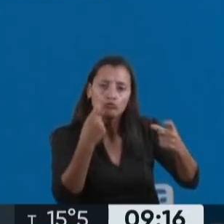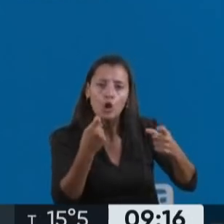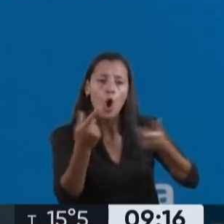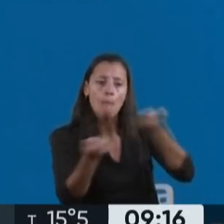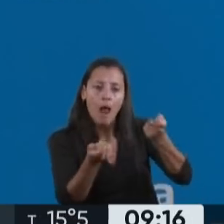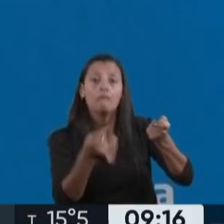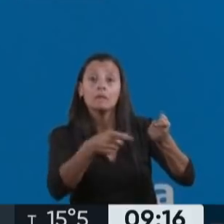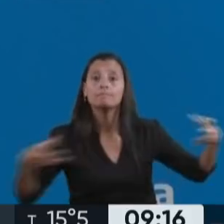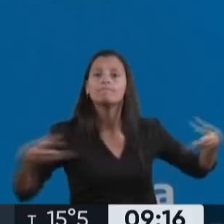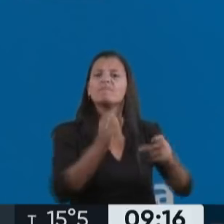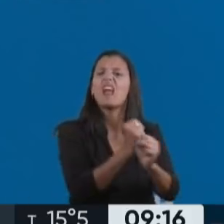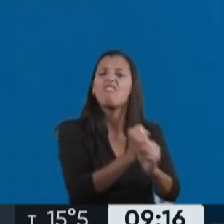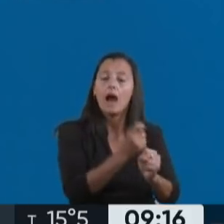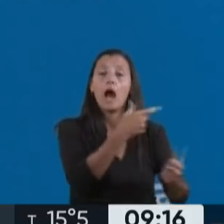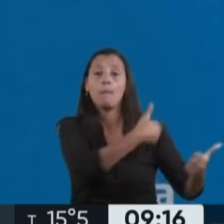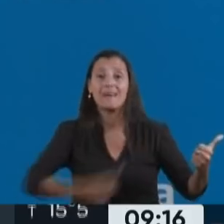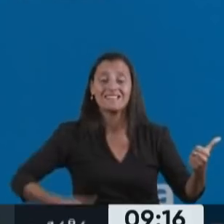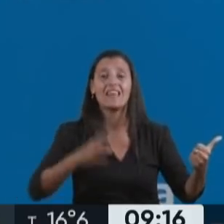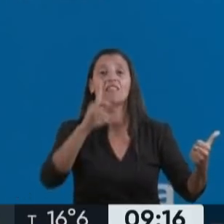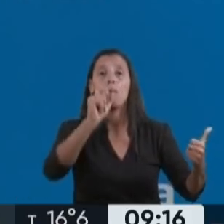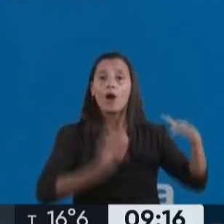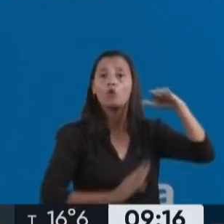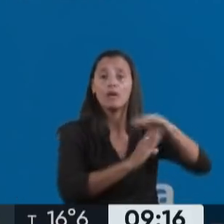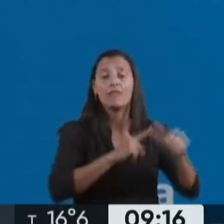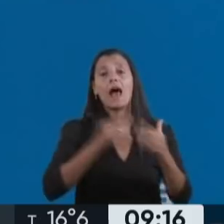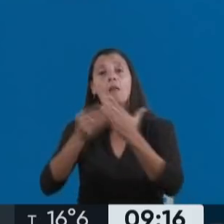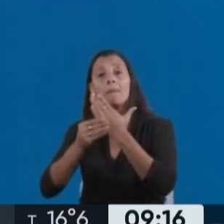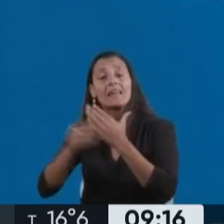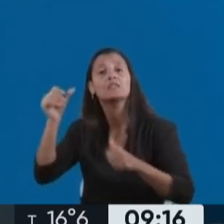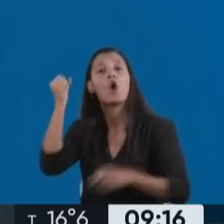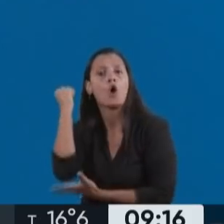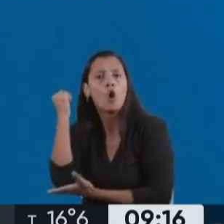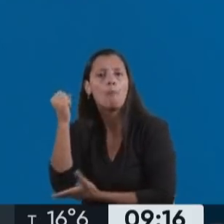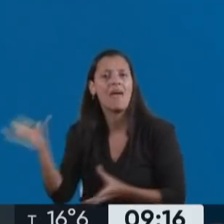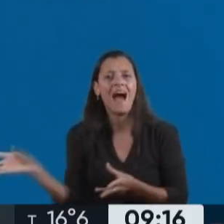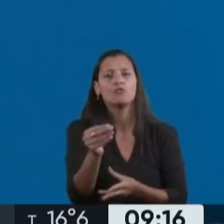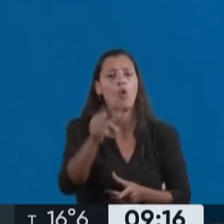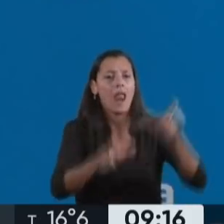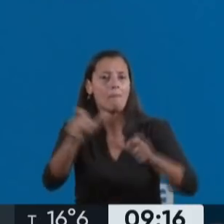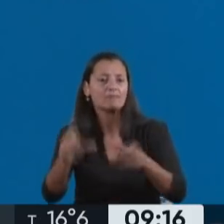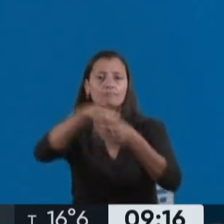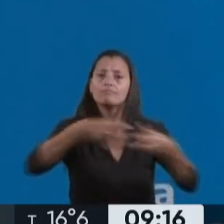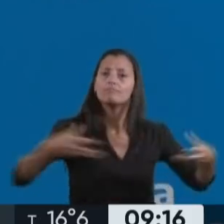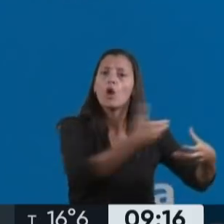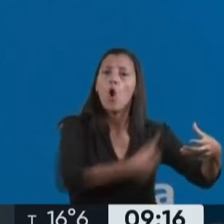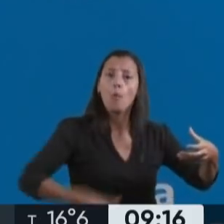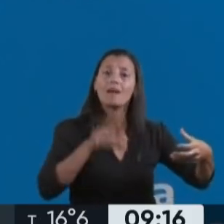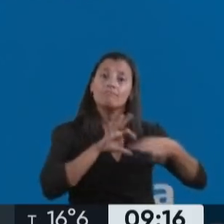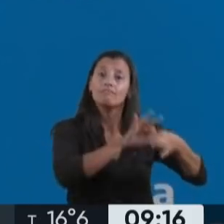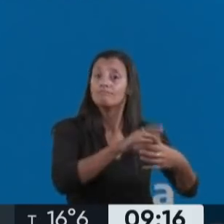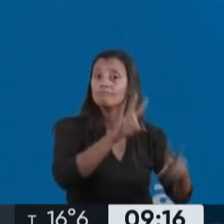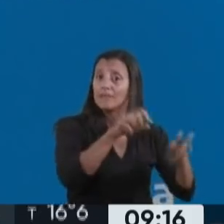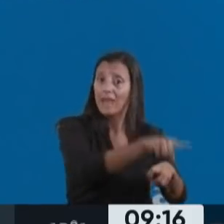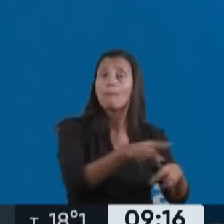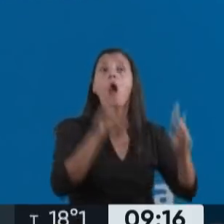trabajan conjuntamente el presidente del Banco Central, el ministro de Economía y todos los actores del gobierno que tienen que ver con el tema, y esperemos